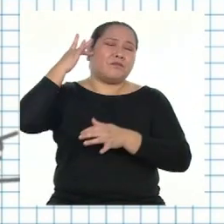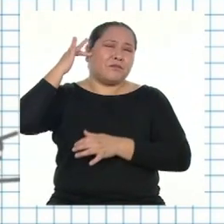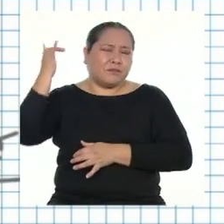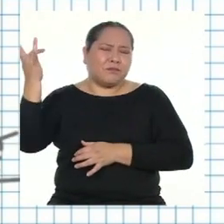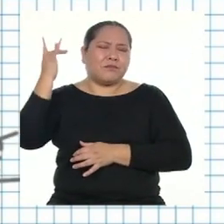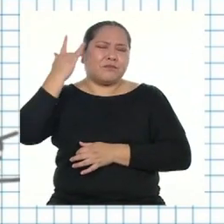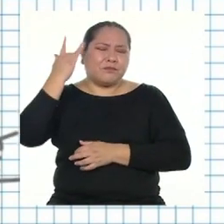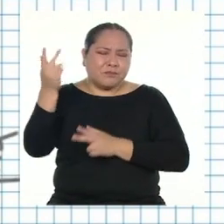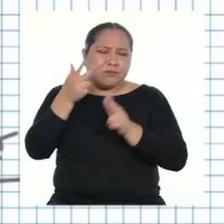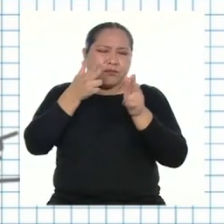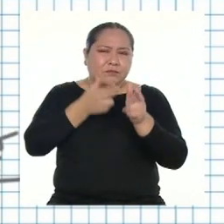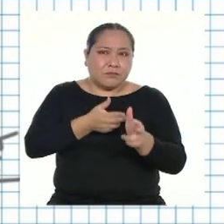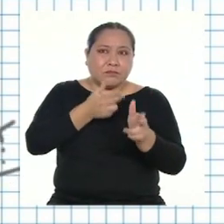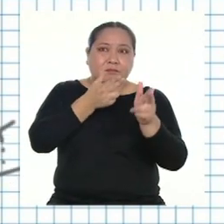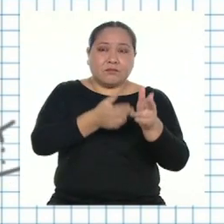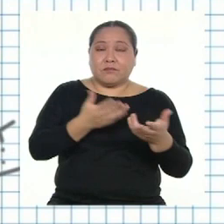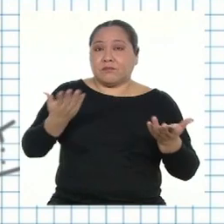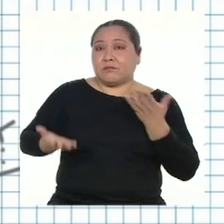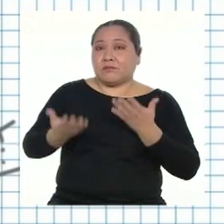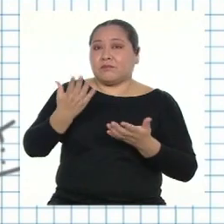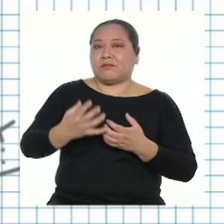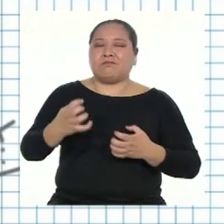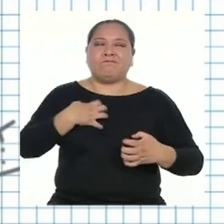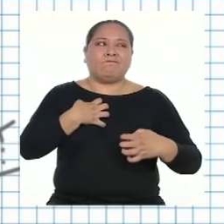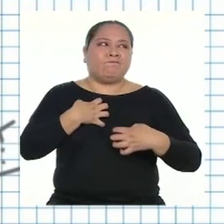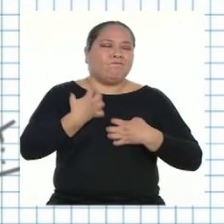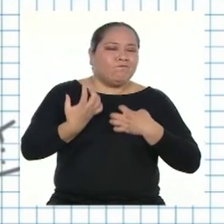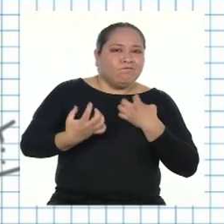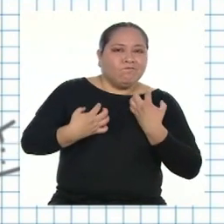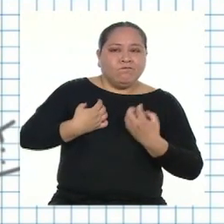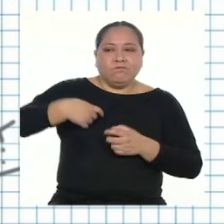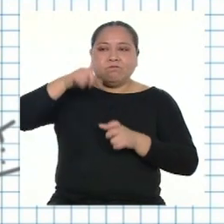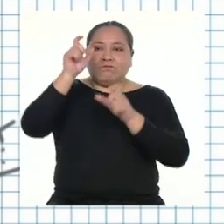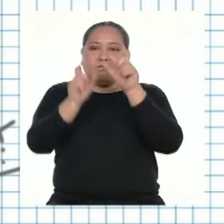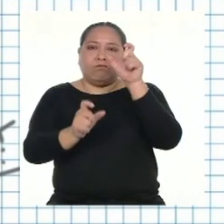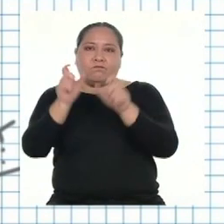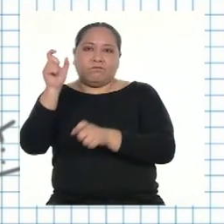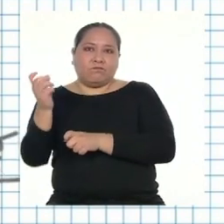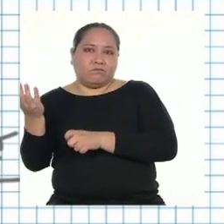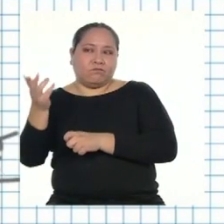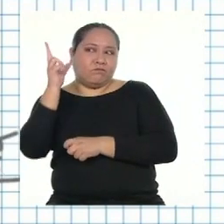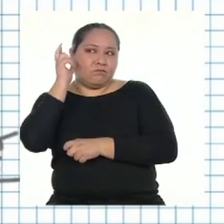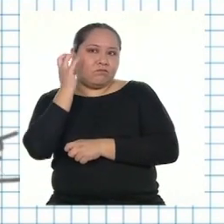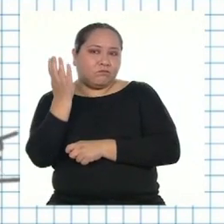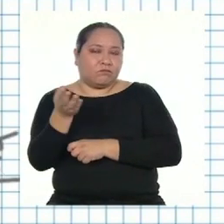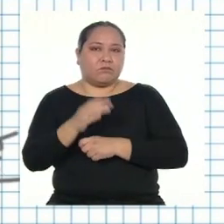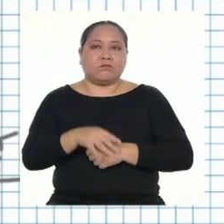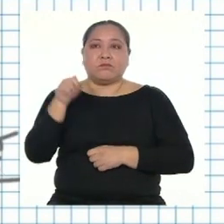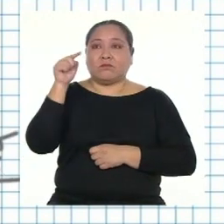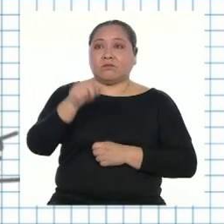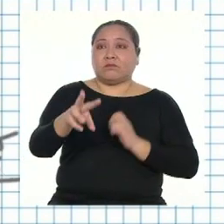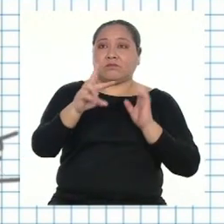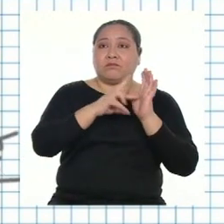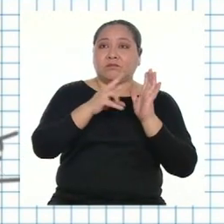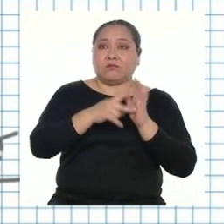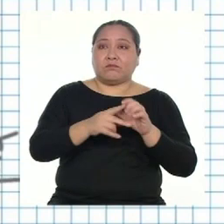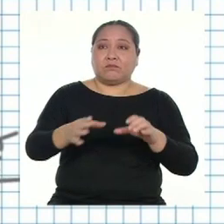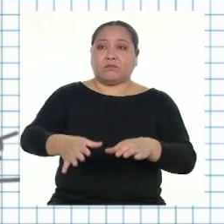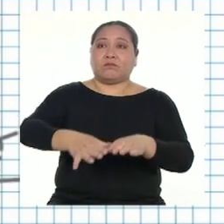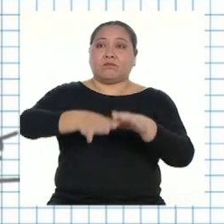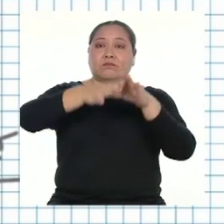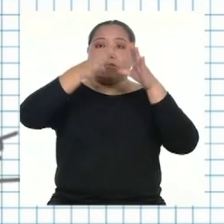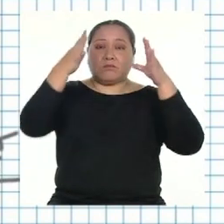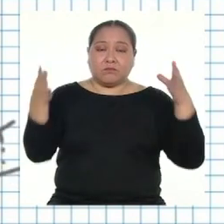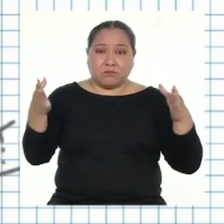el tráfico genera podría irritar a las personas afectadas por él, lo que conlleva a un aumento de